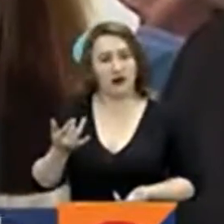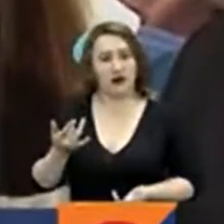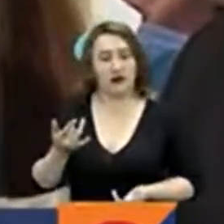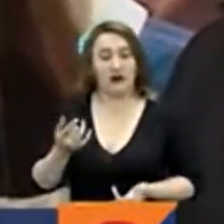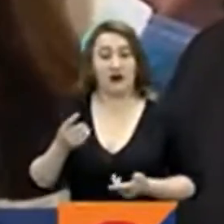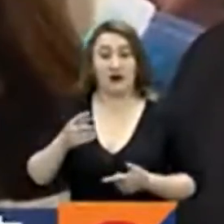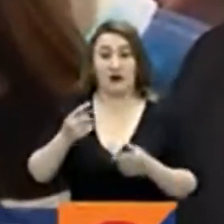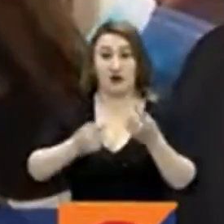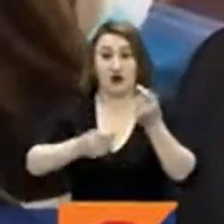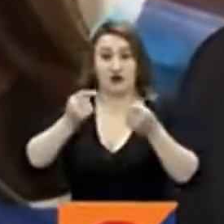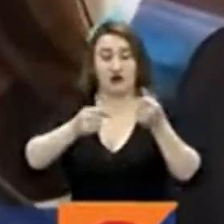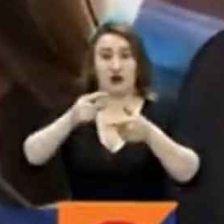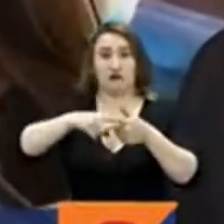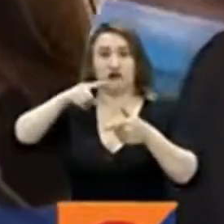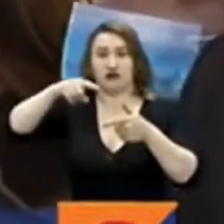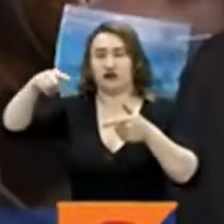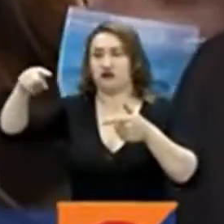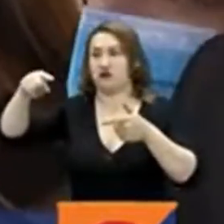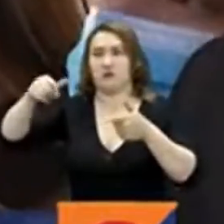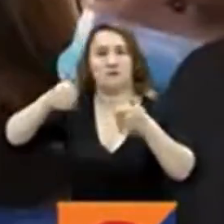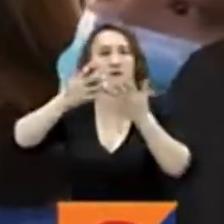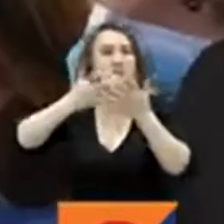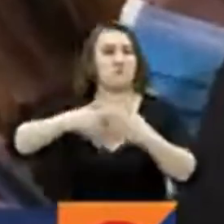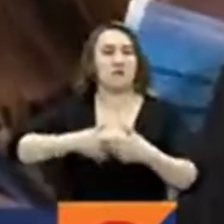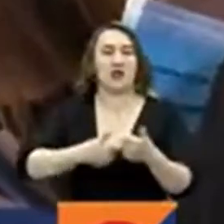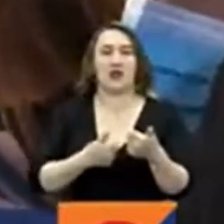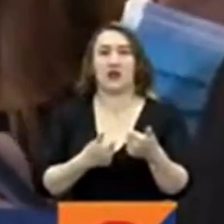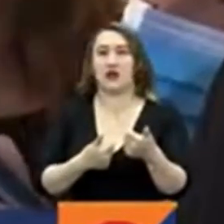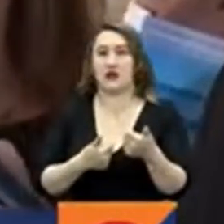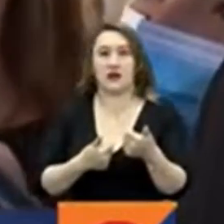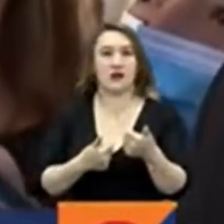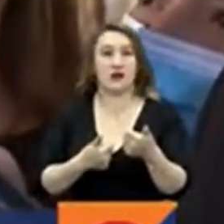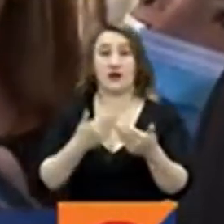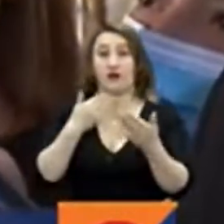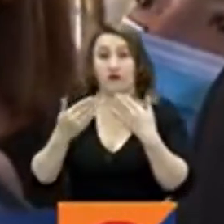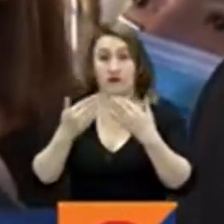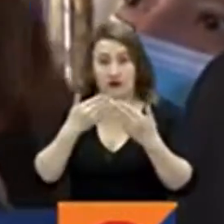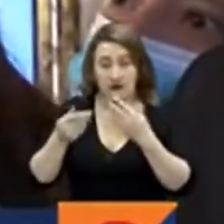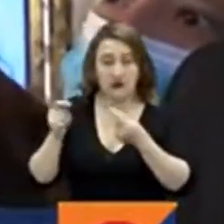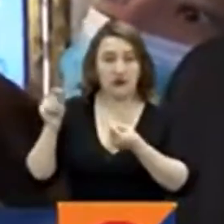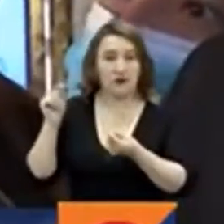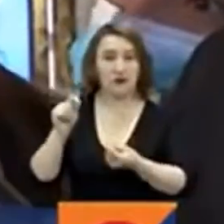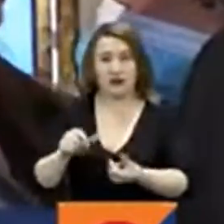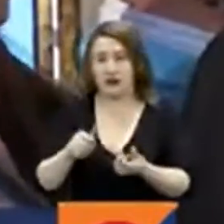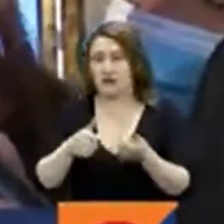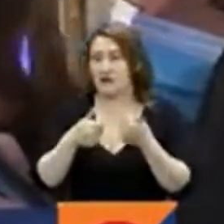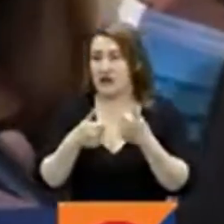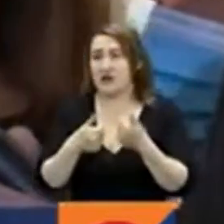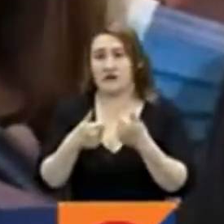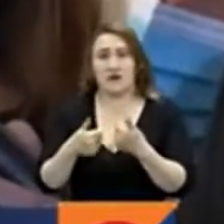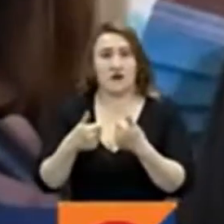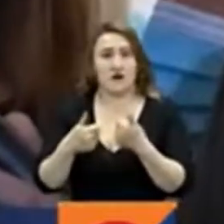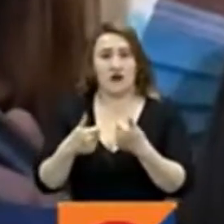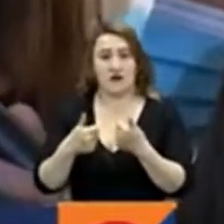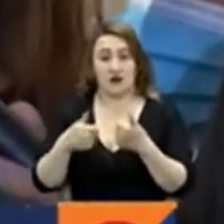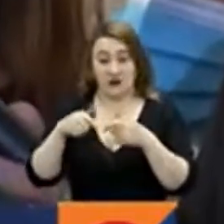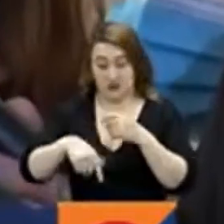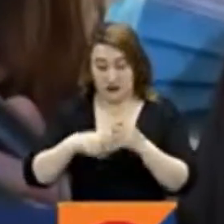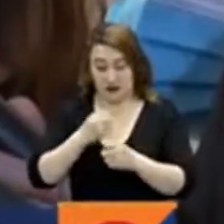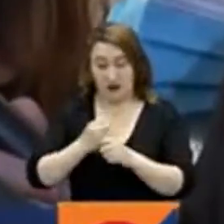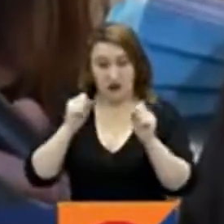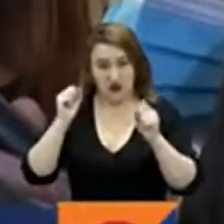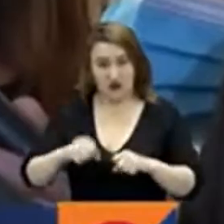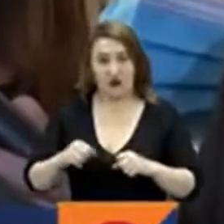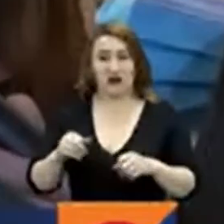de la economía está funcionando muy bien. La confianza, la inversión está funcionando muy bien. Este año podemos tener el